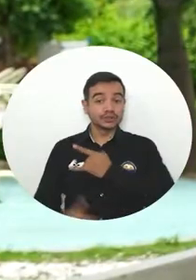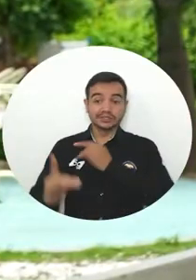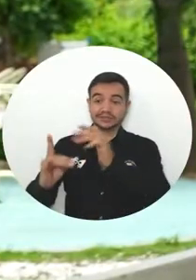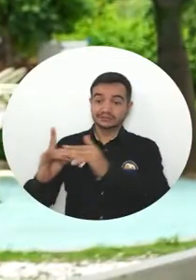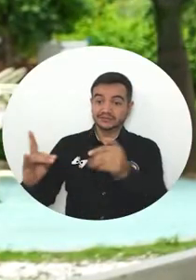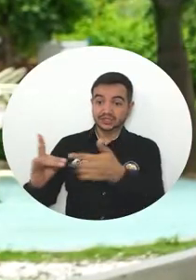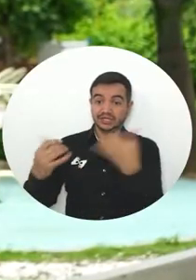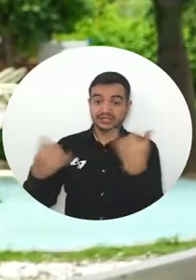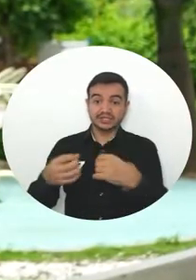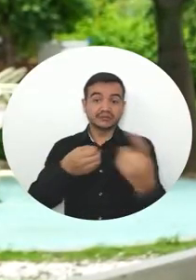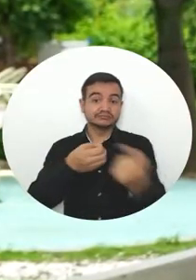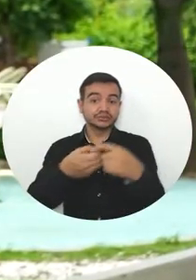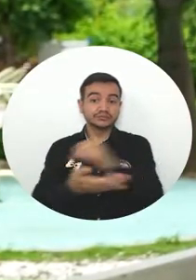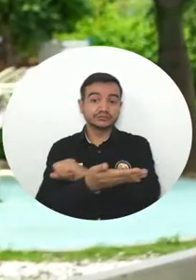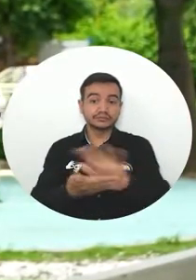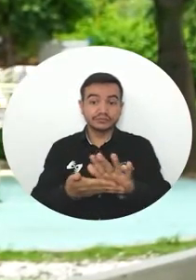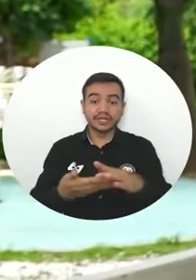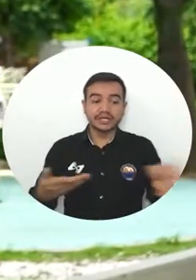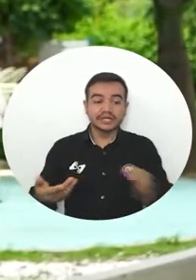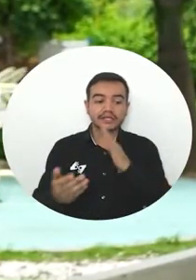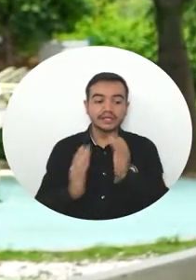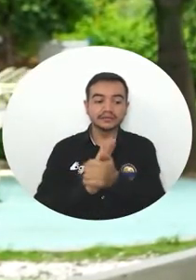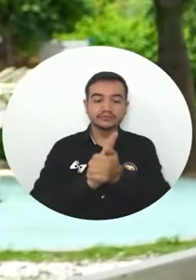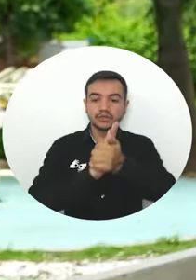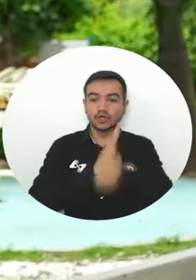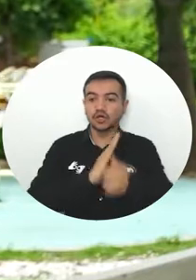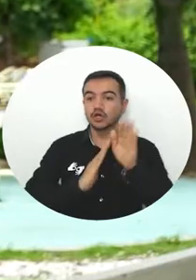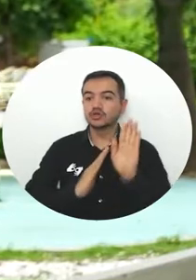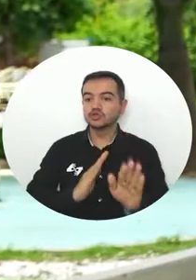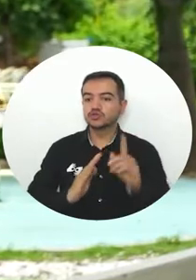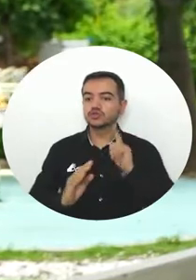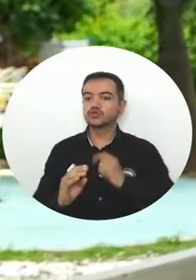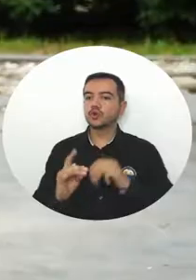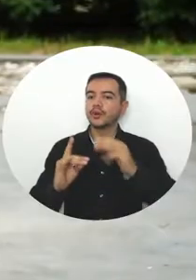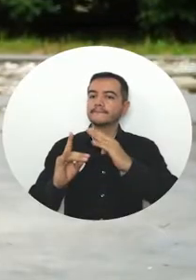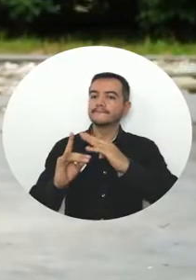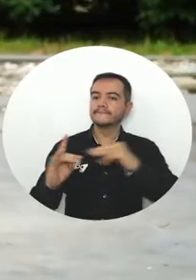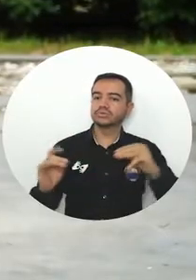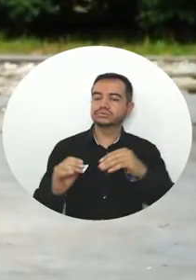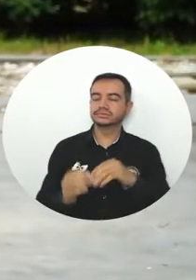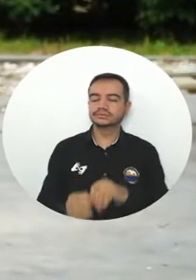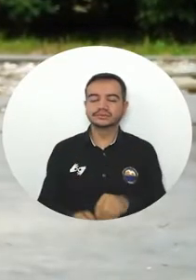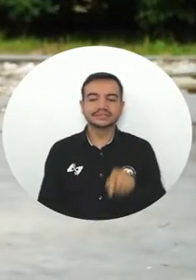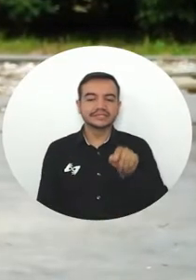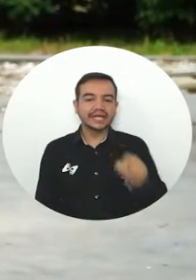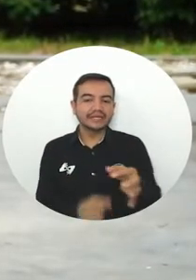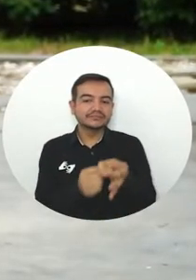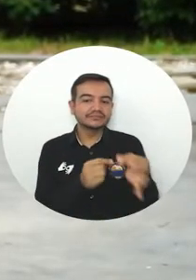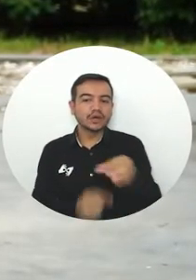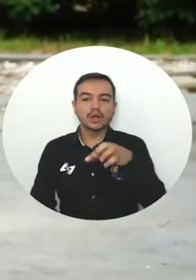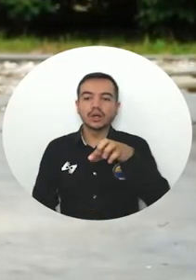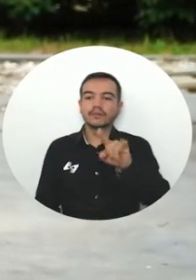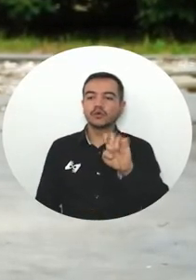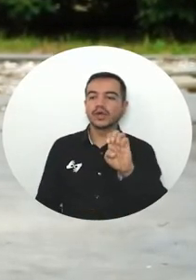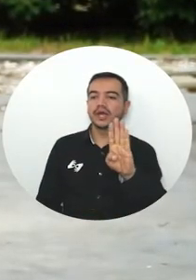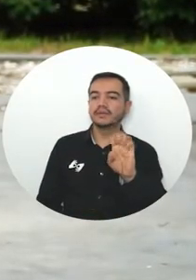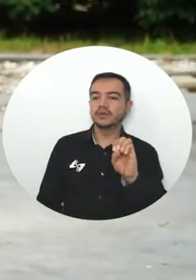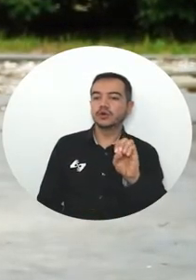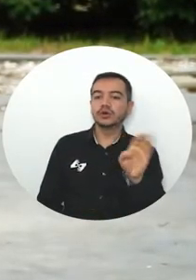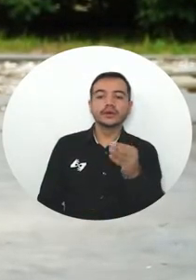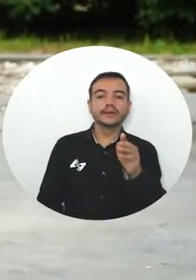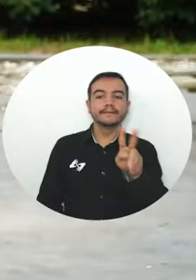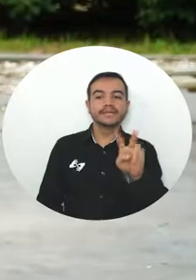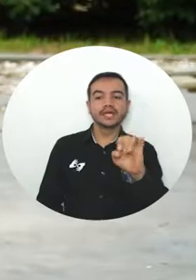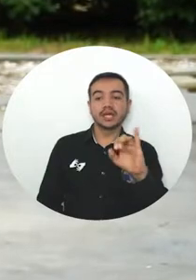Unimagdalena entregó becas del programa Talento Magdalena a 20 jóvenes de Pueblo Viejo. Esta municipalidad ya dispone de la sede digital